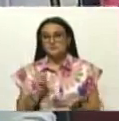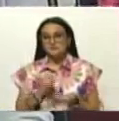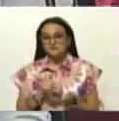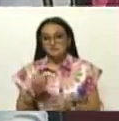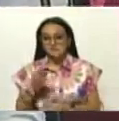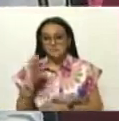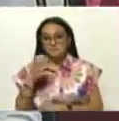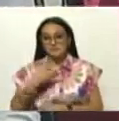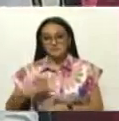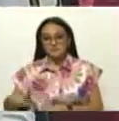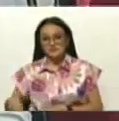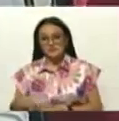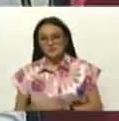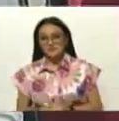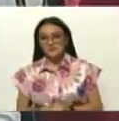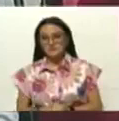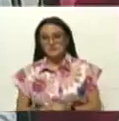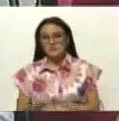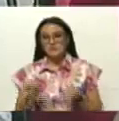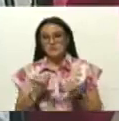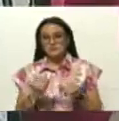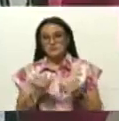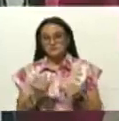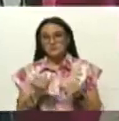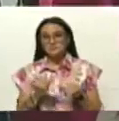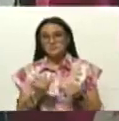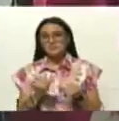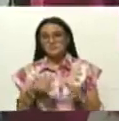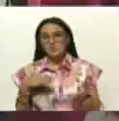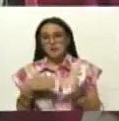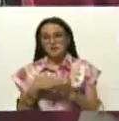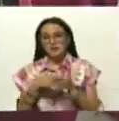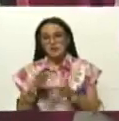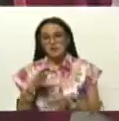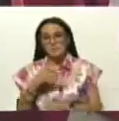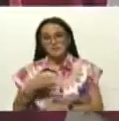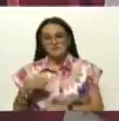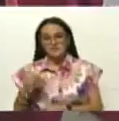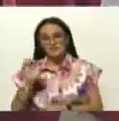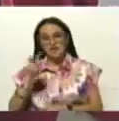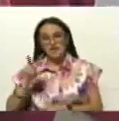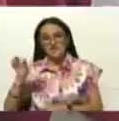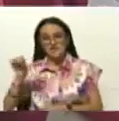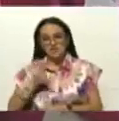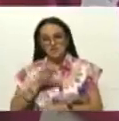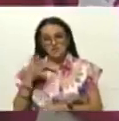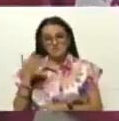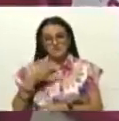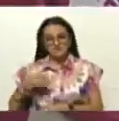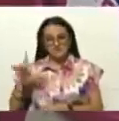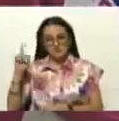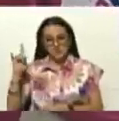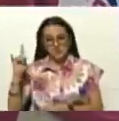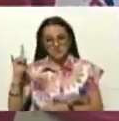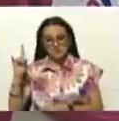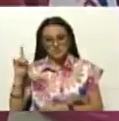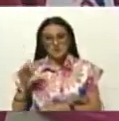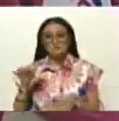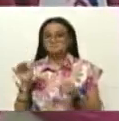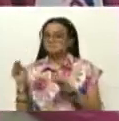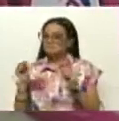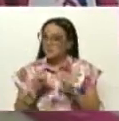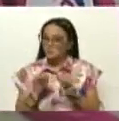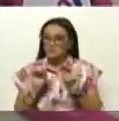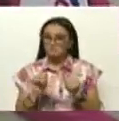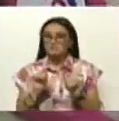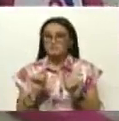Arce. Los mismos que atacaron al presidente Evo. Y están intentando lo mismo